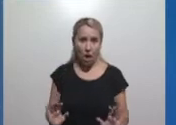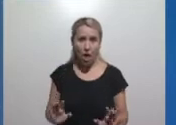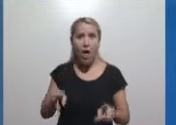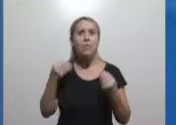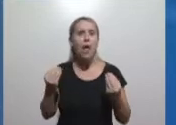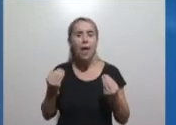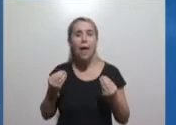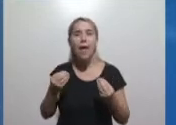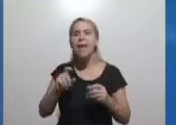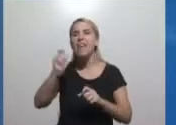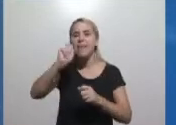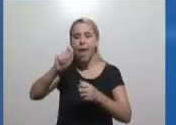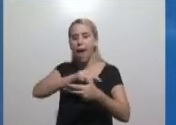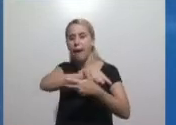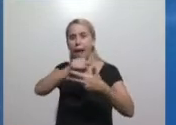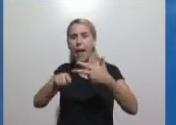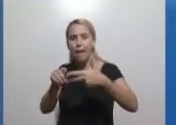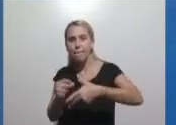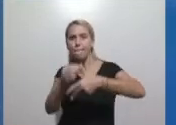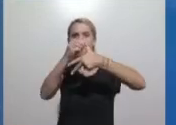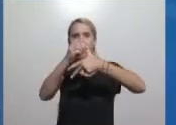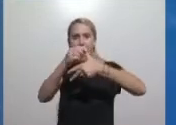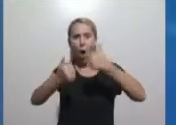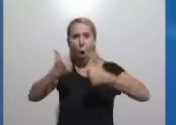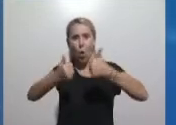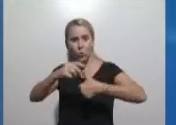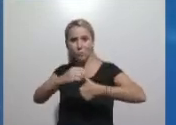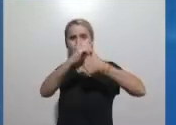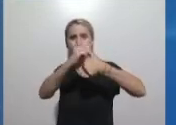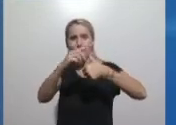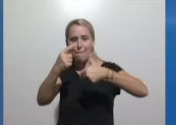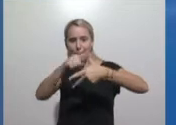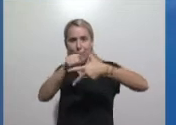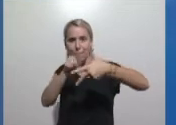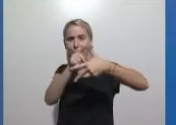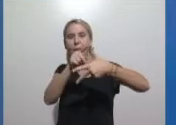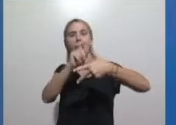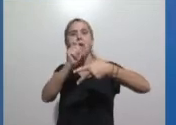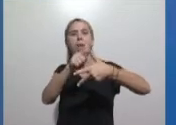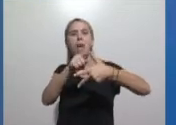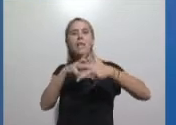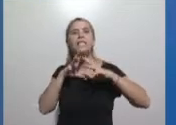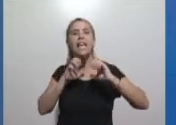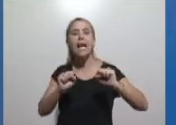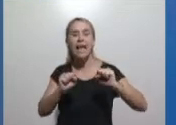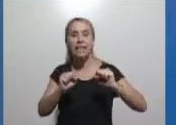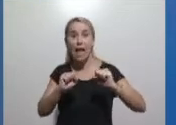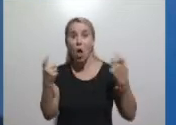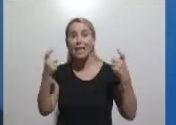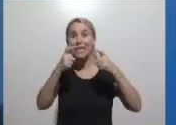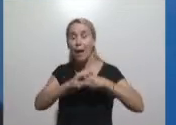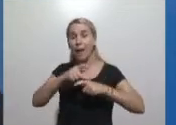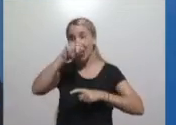había salido primera en el concurso y quien había sido propuesta era la secretaria de la Cámara